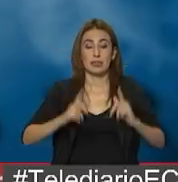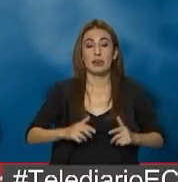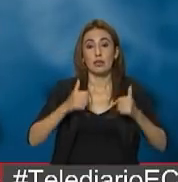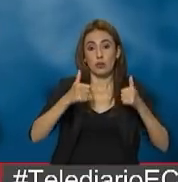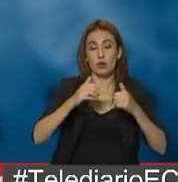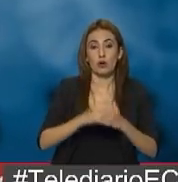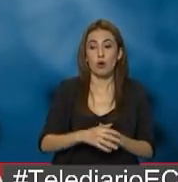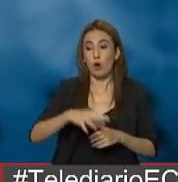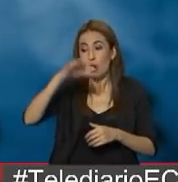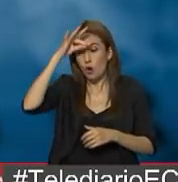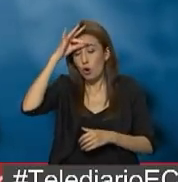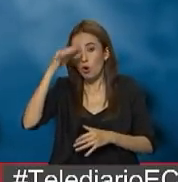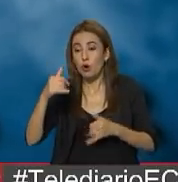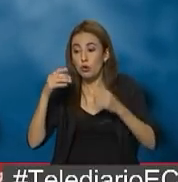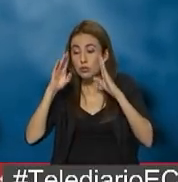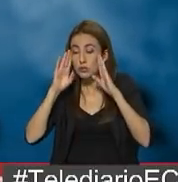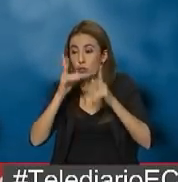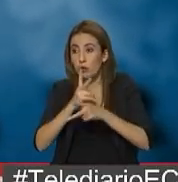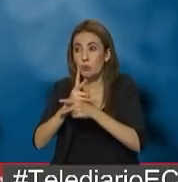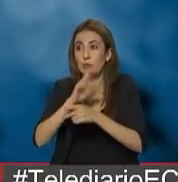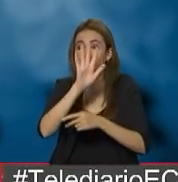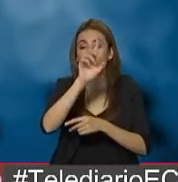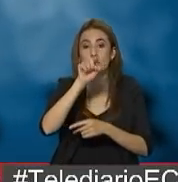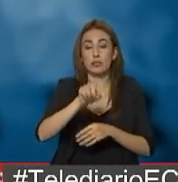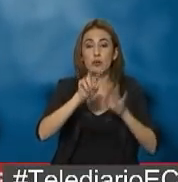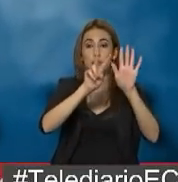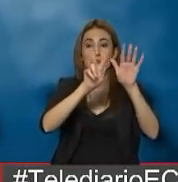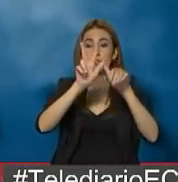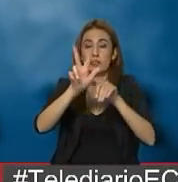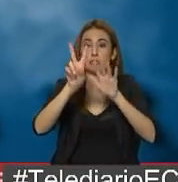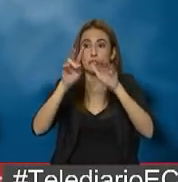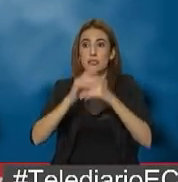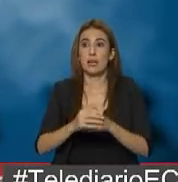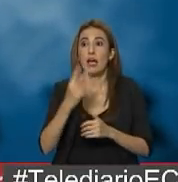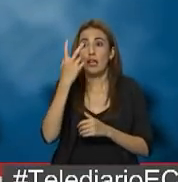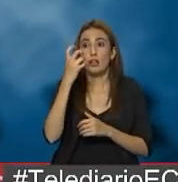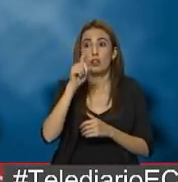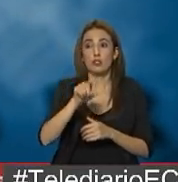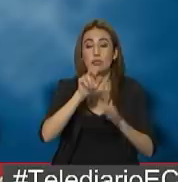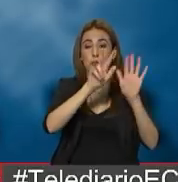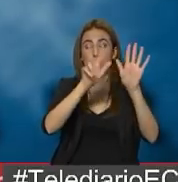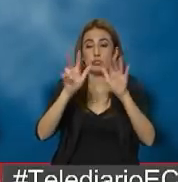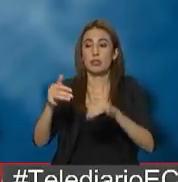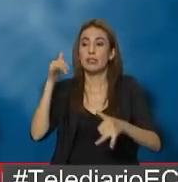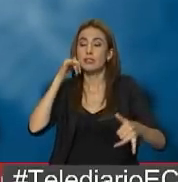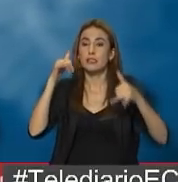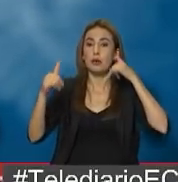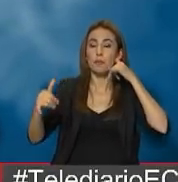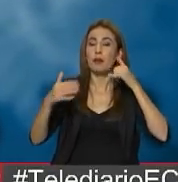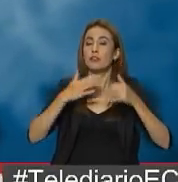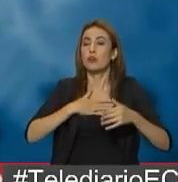Alta hospitalaria, 5.737. 12.887 casos con alta epidemiológica.